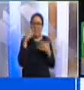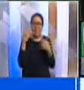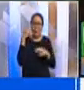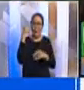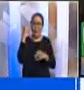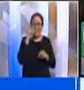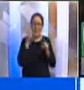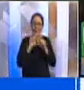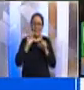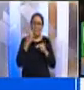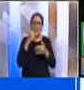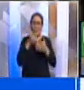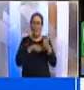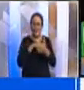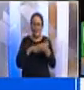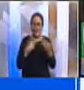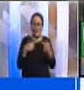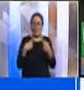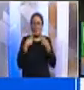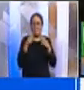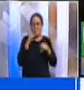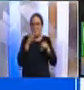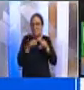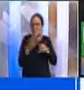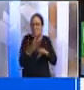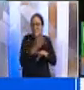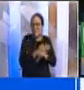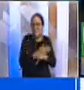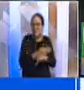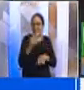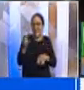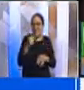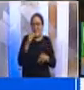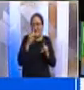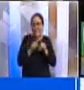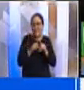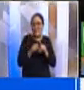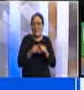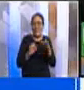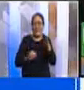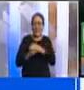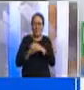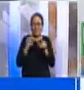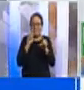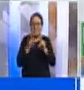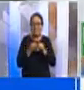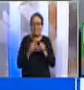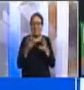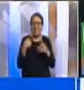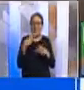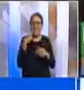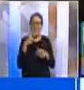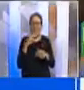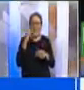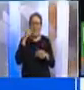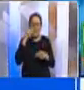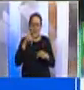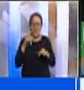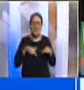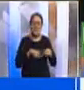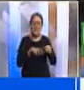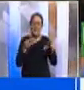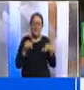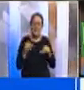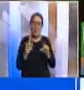ganadores de la segunda vuelta, como lo anunció también las autoridades del Tribunal Supremo Electoral, se dieron cita en este lugar,